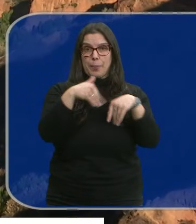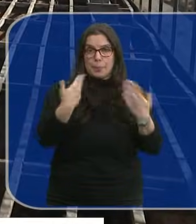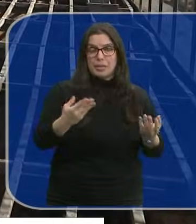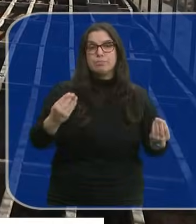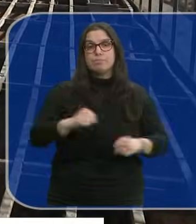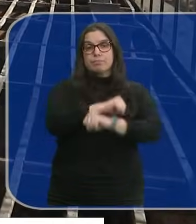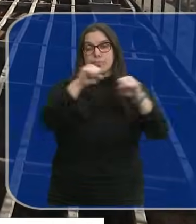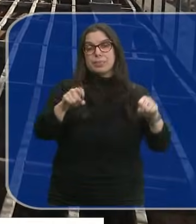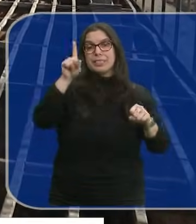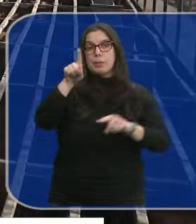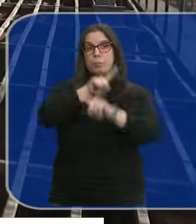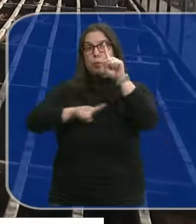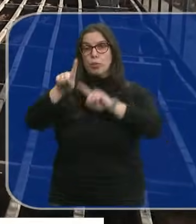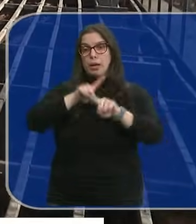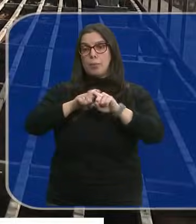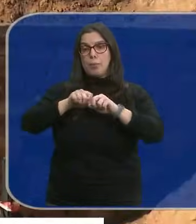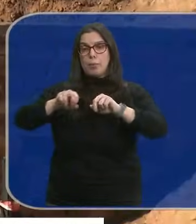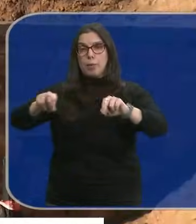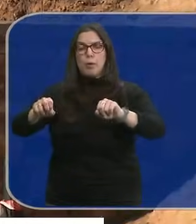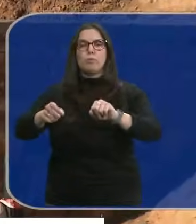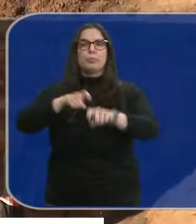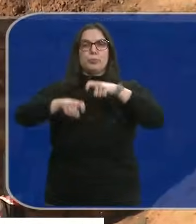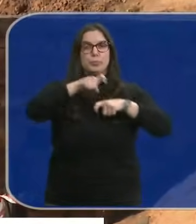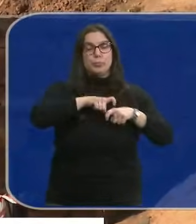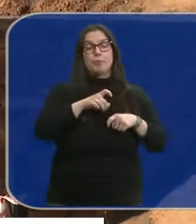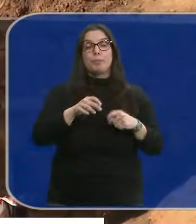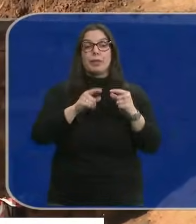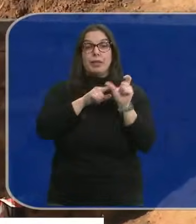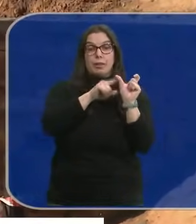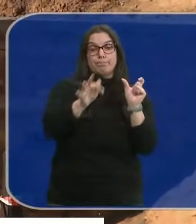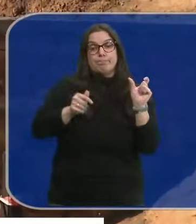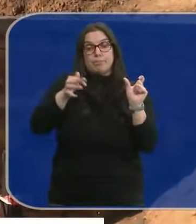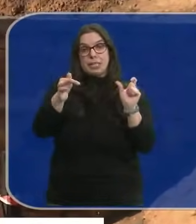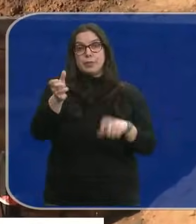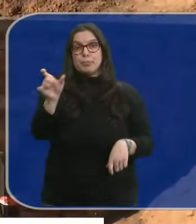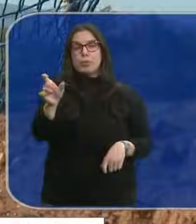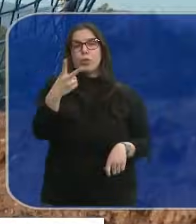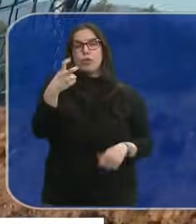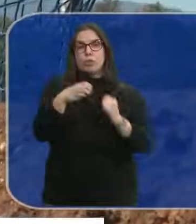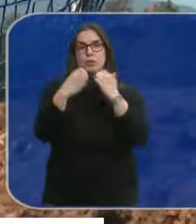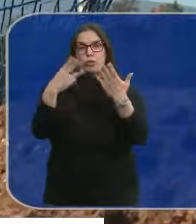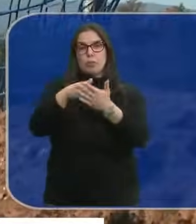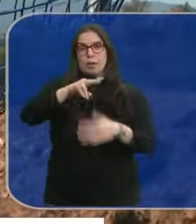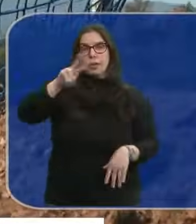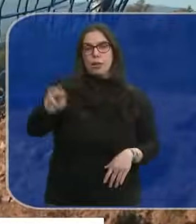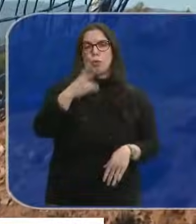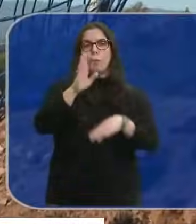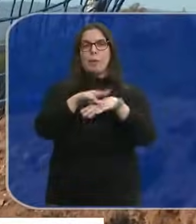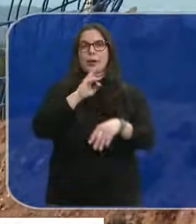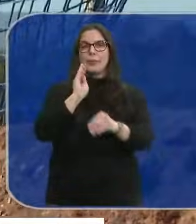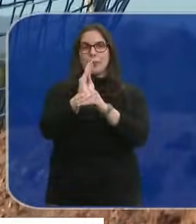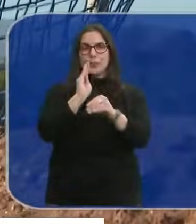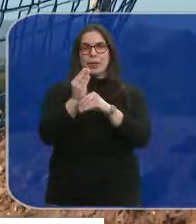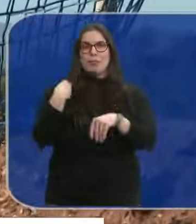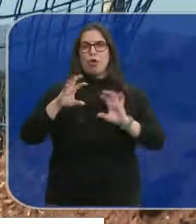y corregir procesos de decaimiento de masas. Además, a esa cuantía se suman 228.000 euros destinados al mantenimiento de la red